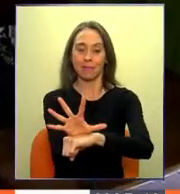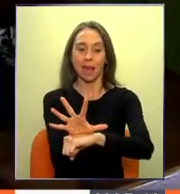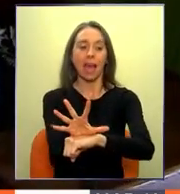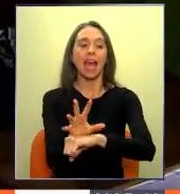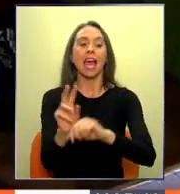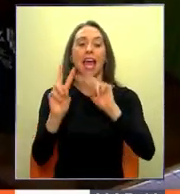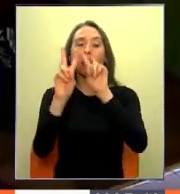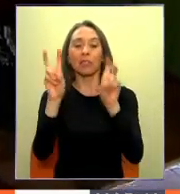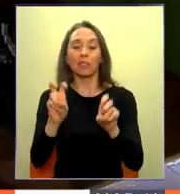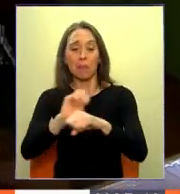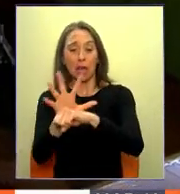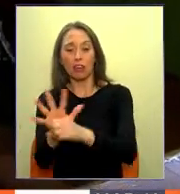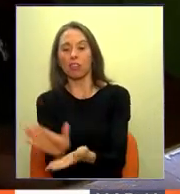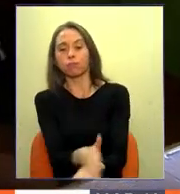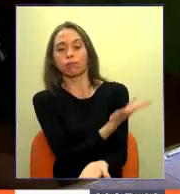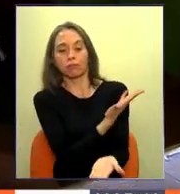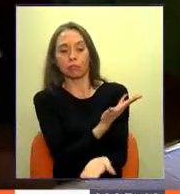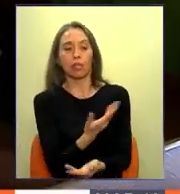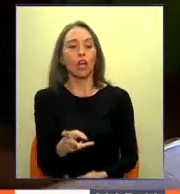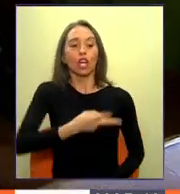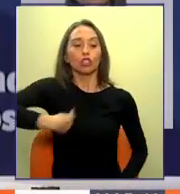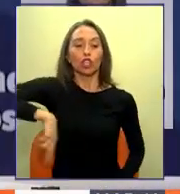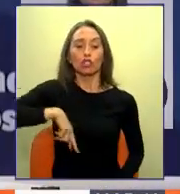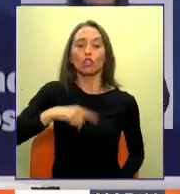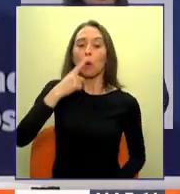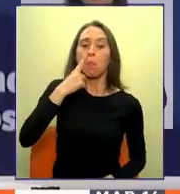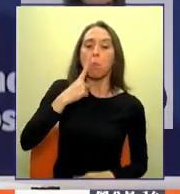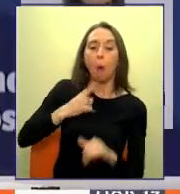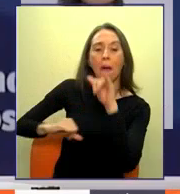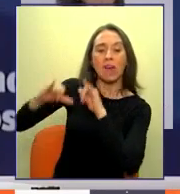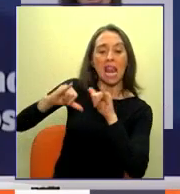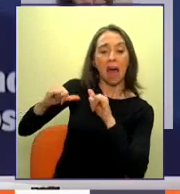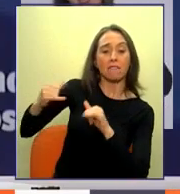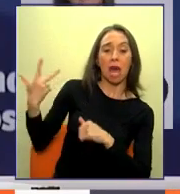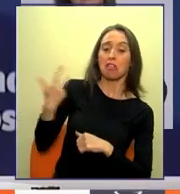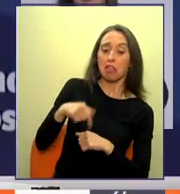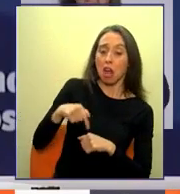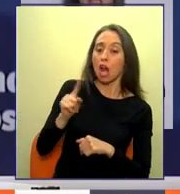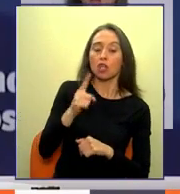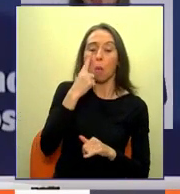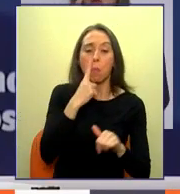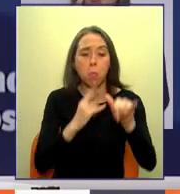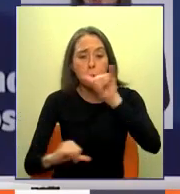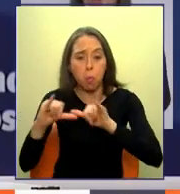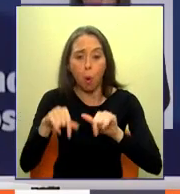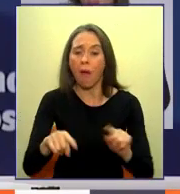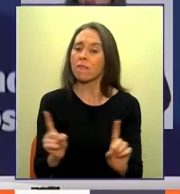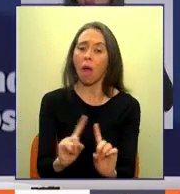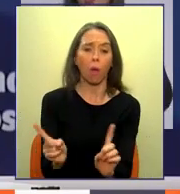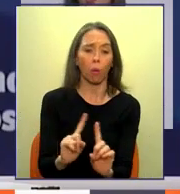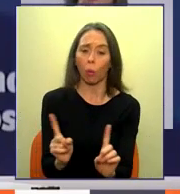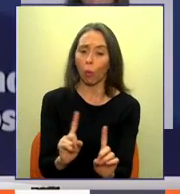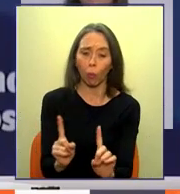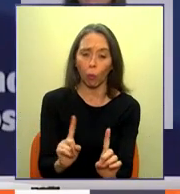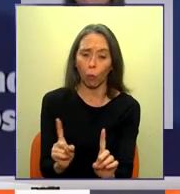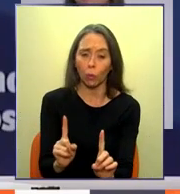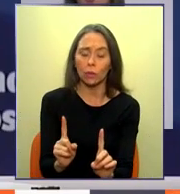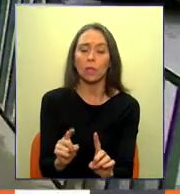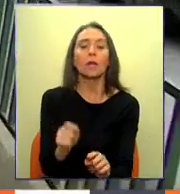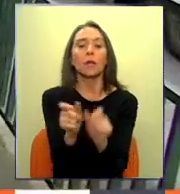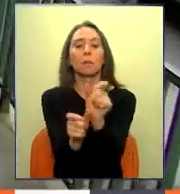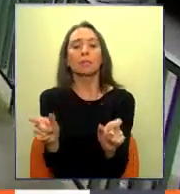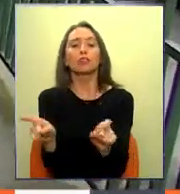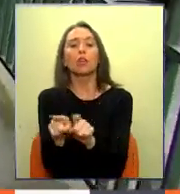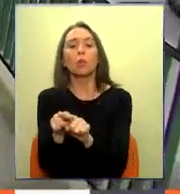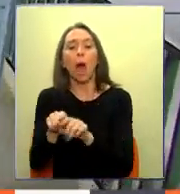tema. No somos conejillos de India. Esto no es un experimento, ni son conejillos